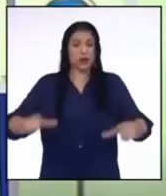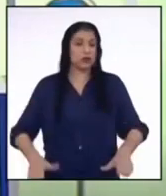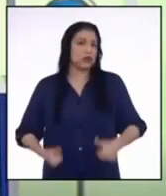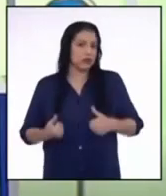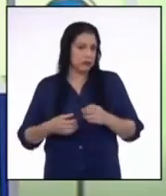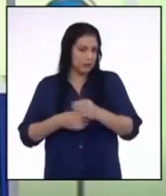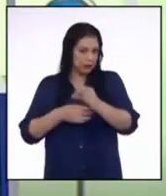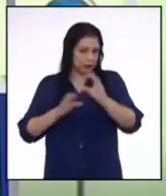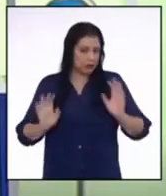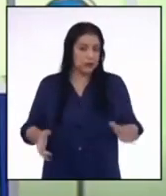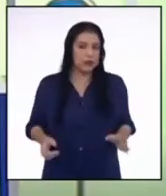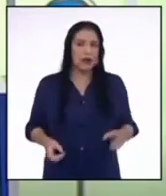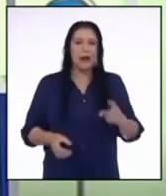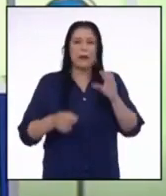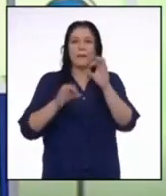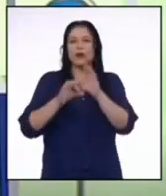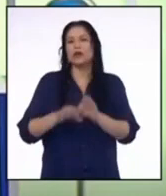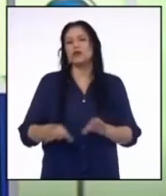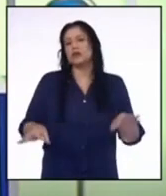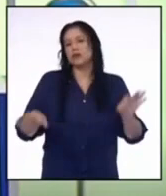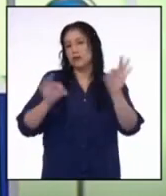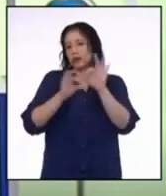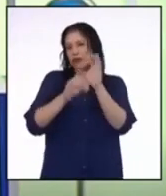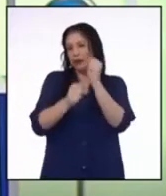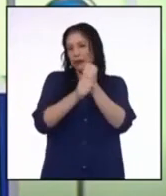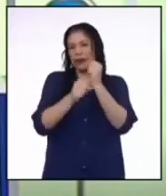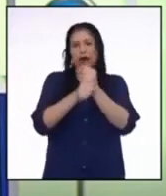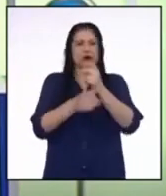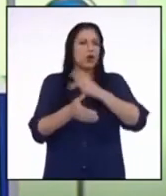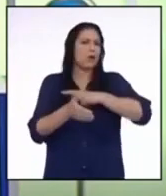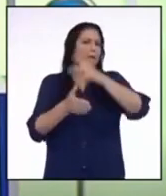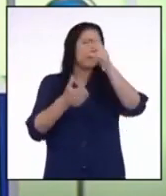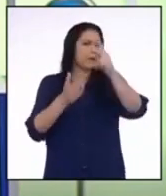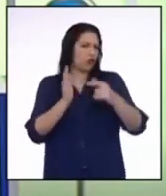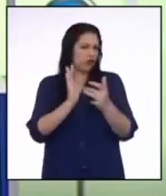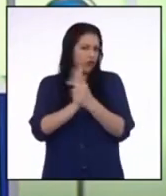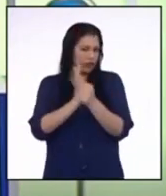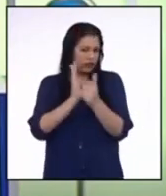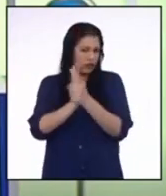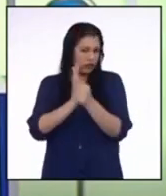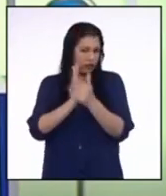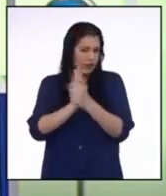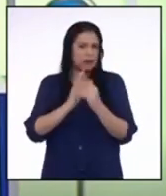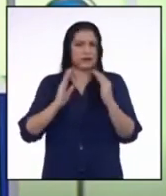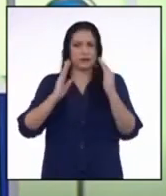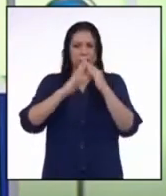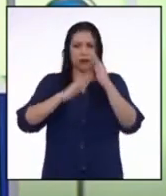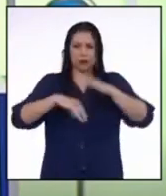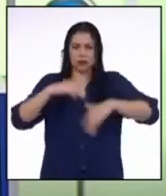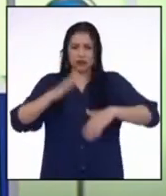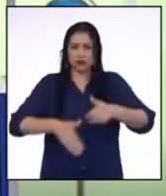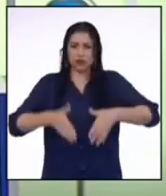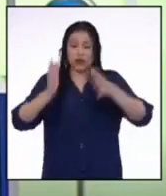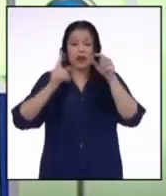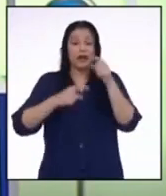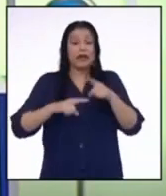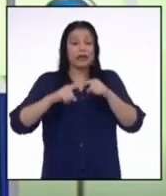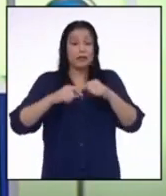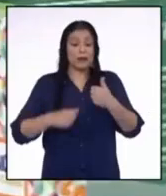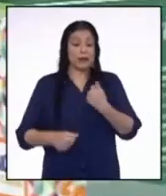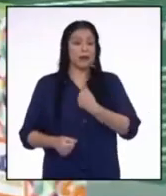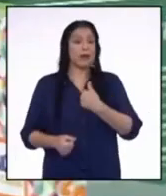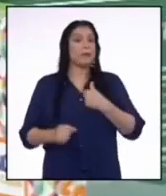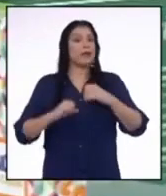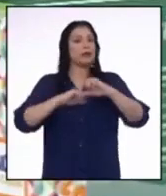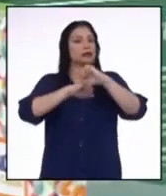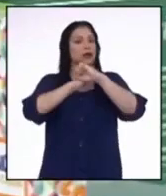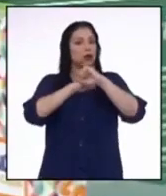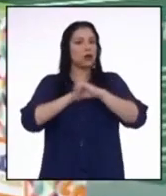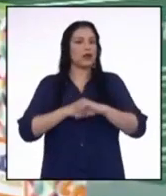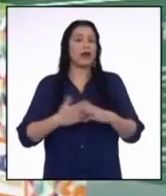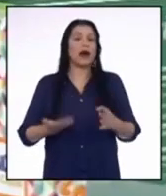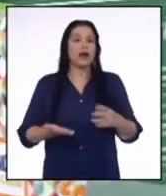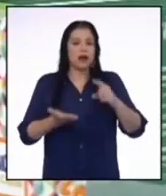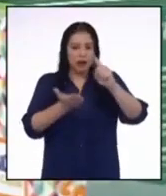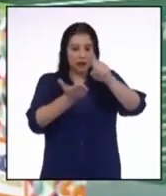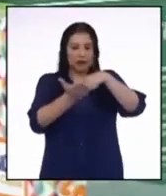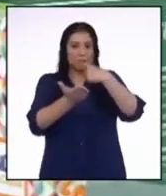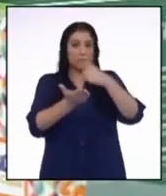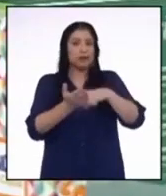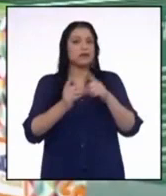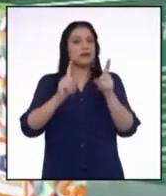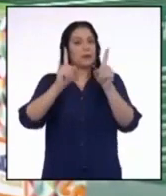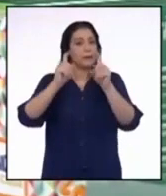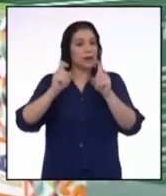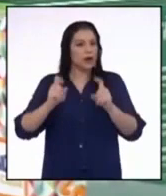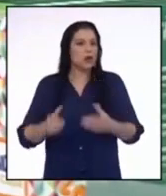Por eso es importante trabajar con profesionales para la construcción de una casa. De ellos depende nuestra seguridad. Nos ha llegado